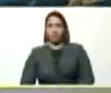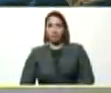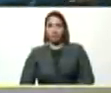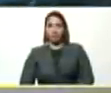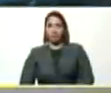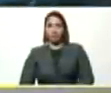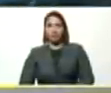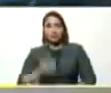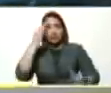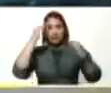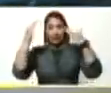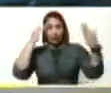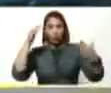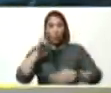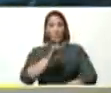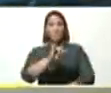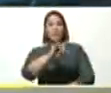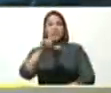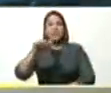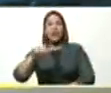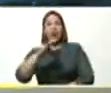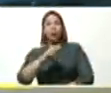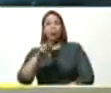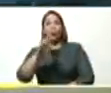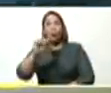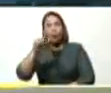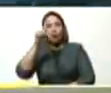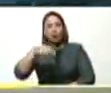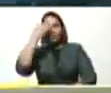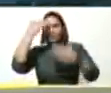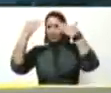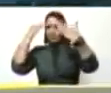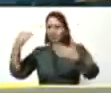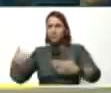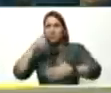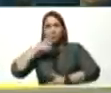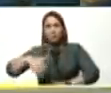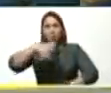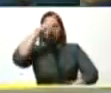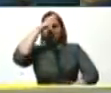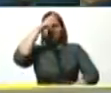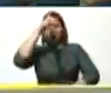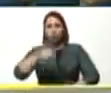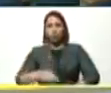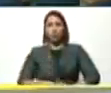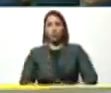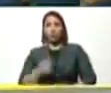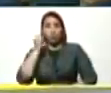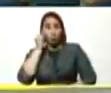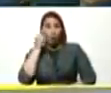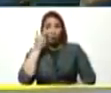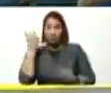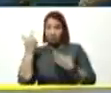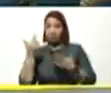de Carirubana y todo el pueblo de Falcón. Y Yoselí es una estrella, ¿vale?